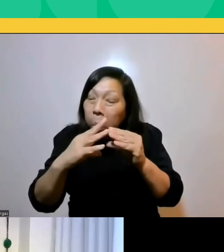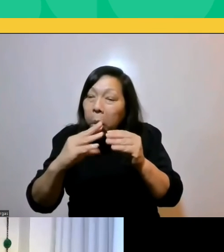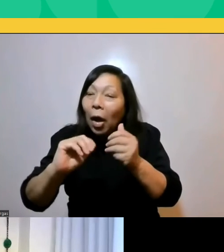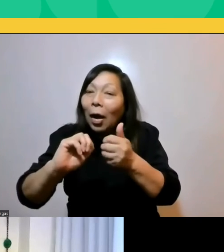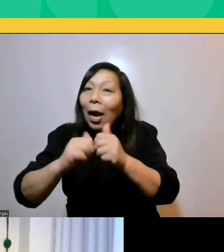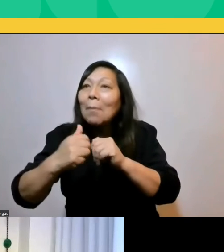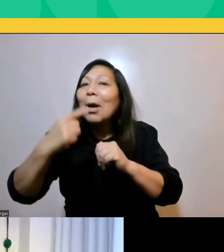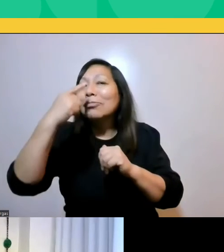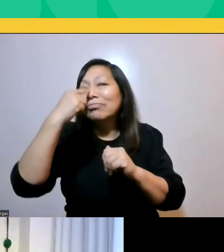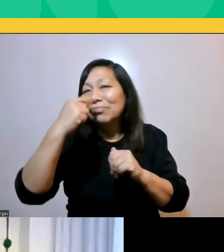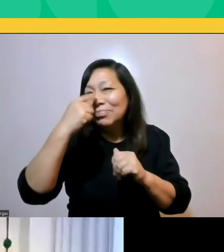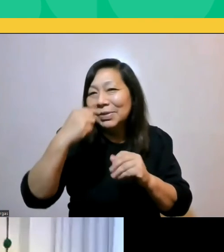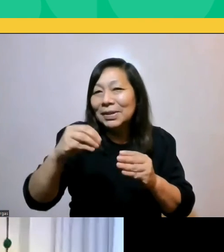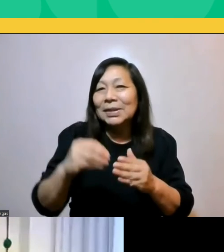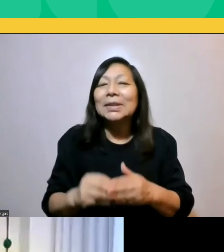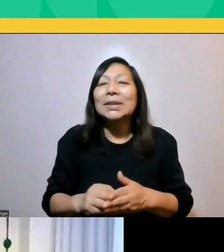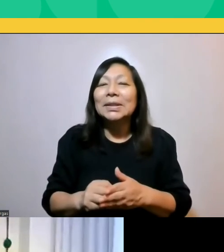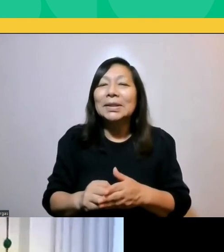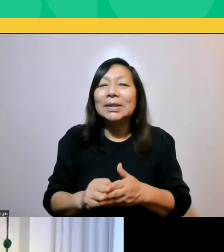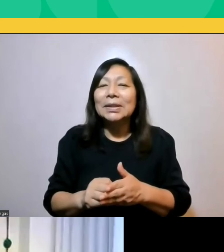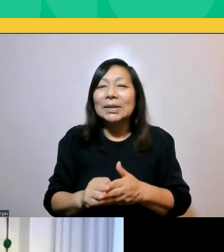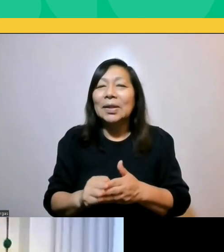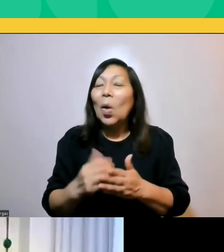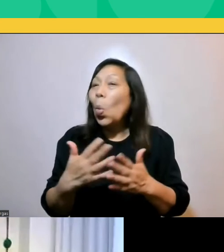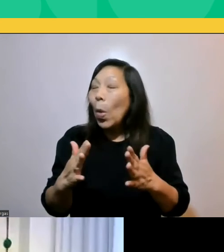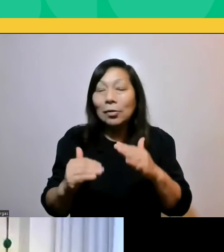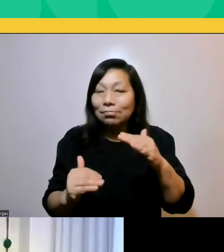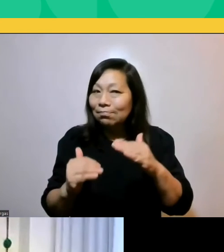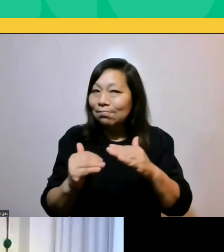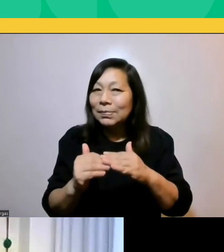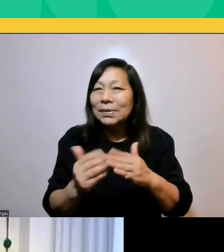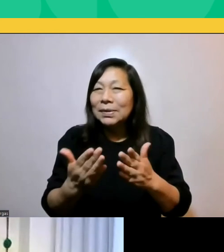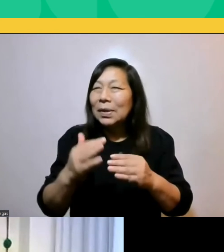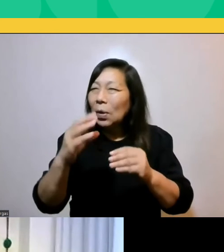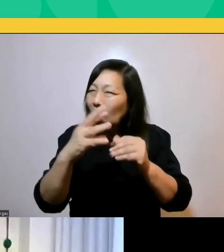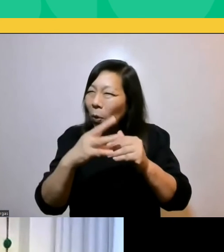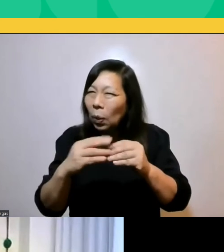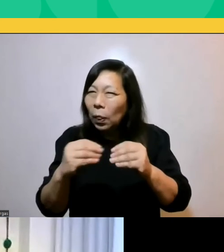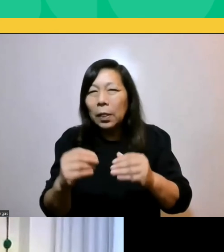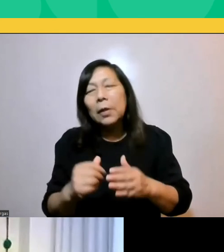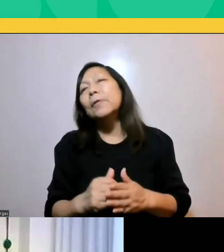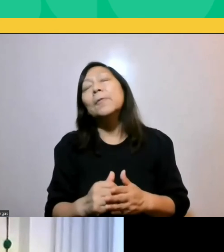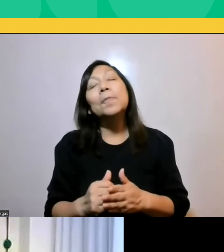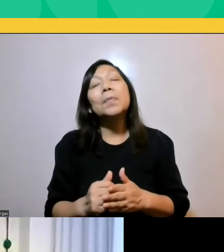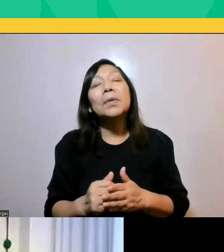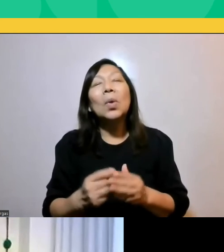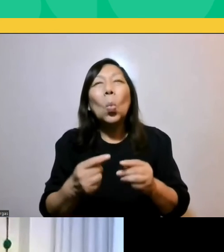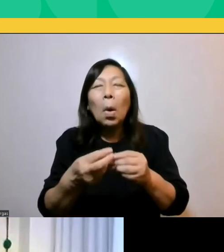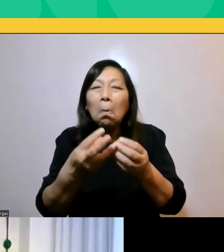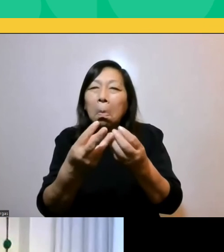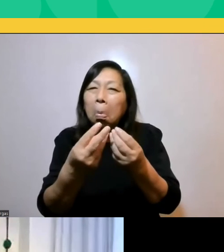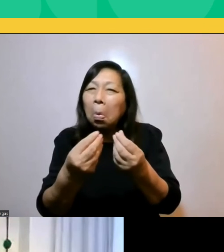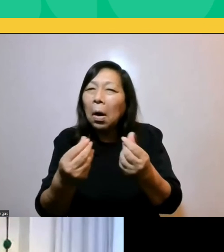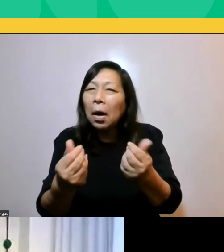en quienes usan anticonceptivos hormonales porque no hay ovulación, entonces el flujo ovulatorio de clara de huevo de repente ya